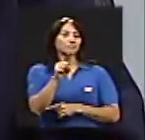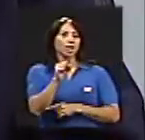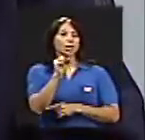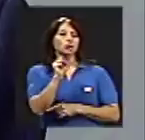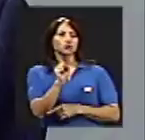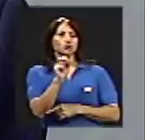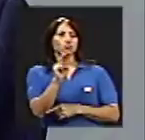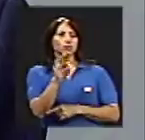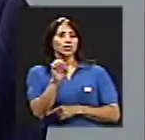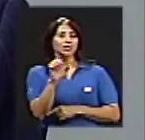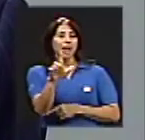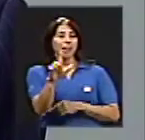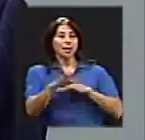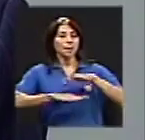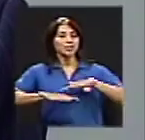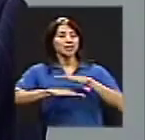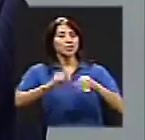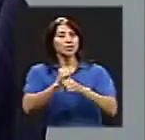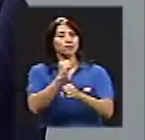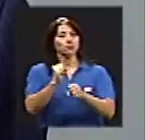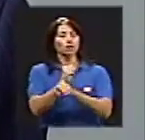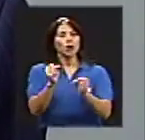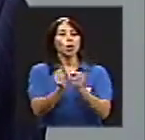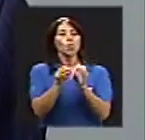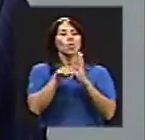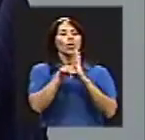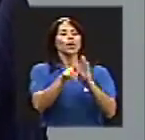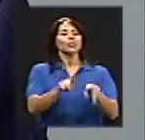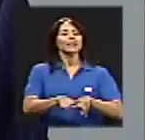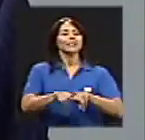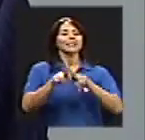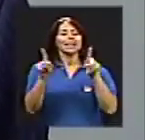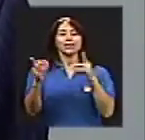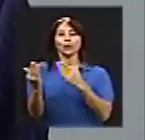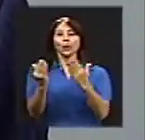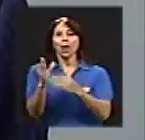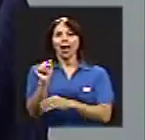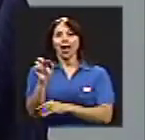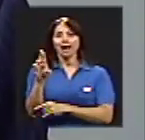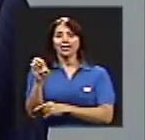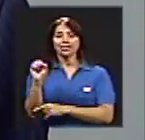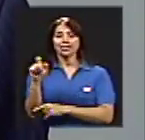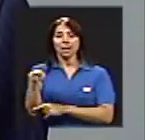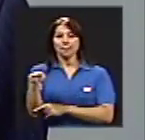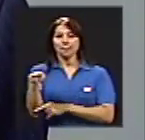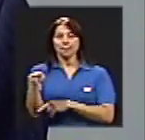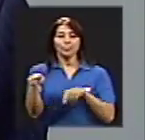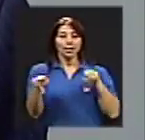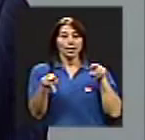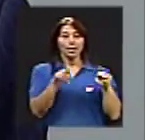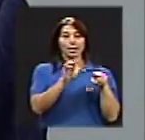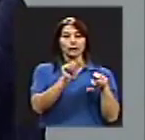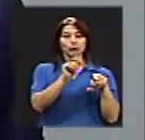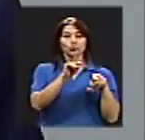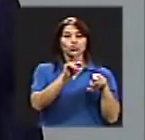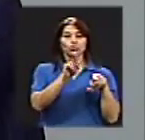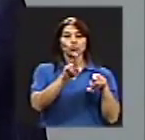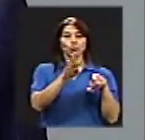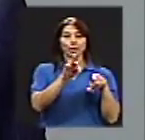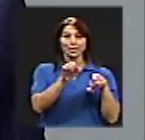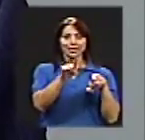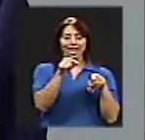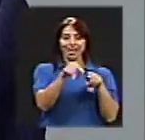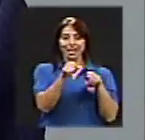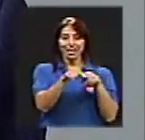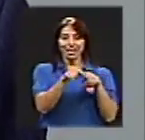básicamente funciona con un modelo distinto a la ARECEP. La SUTEL, en el tanto en que